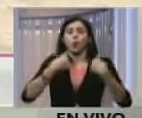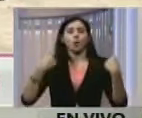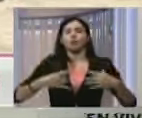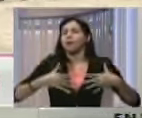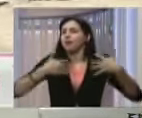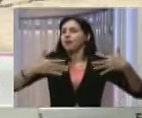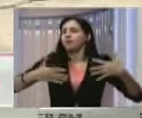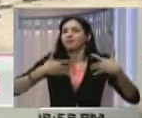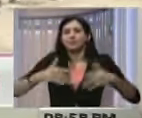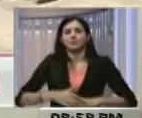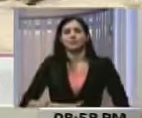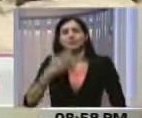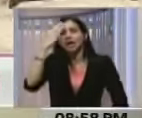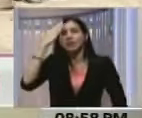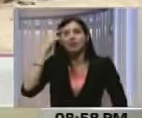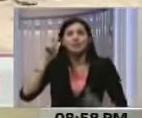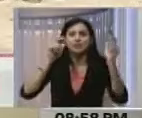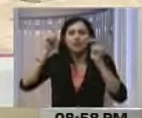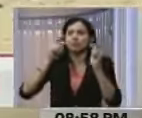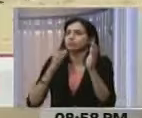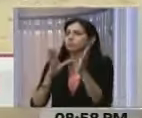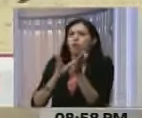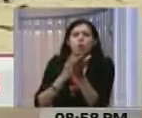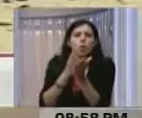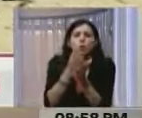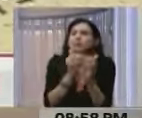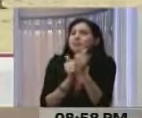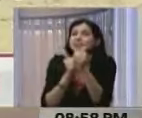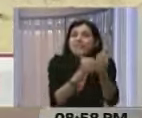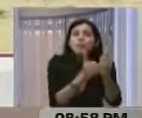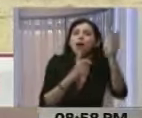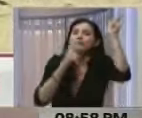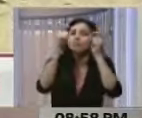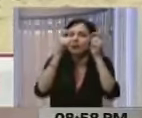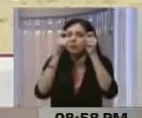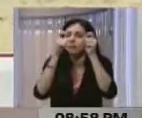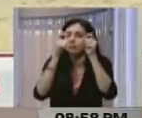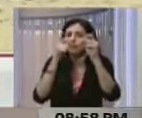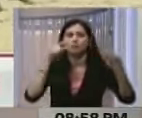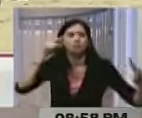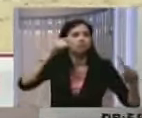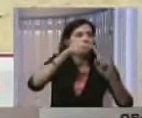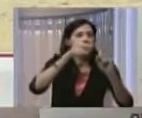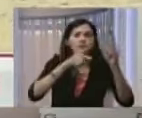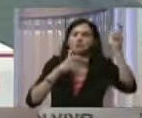alegre saber que seguimos su camino, su bandera, su norte.